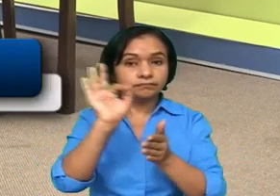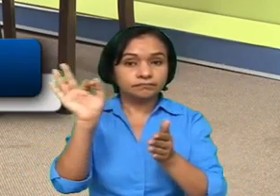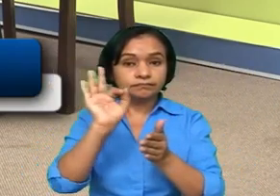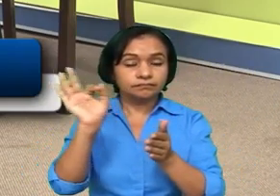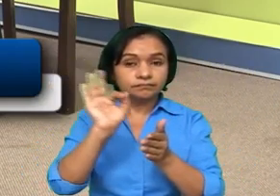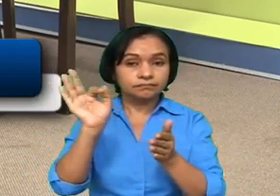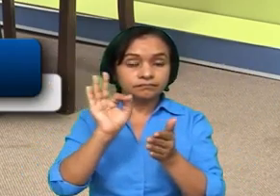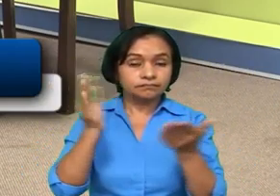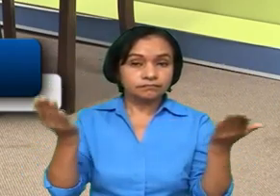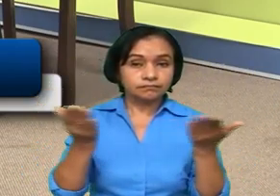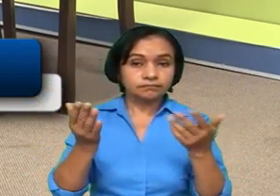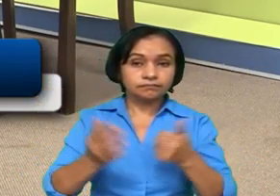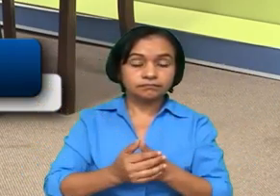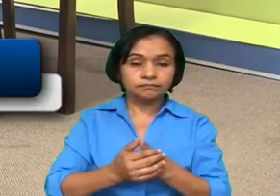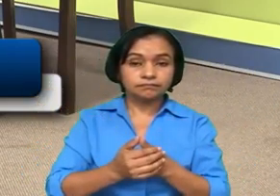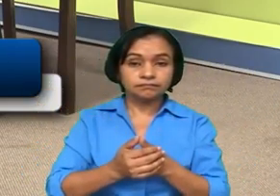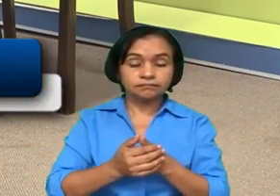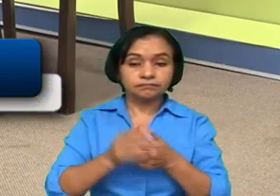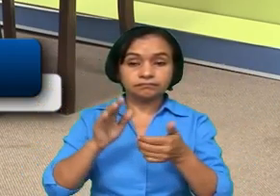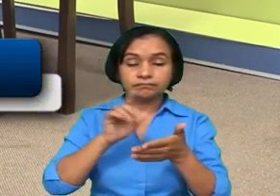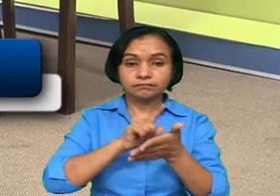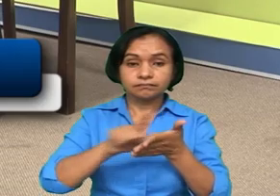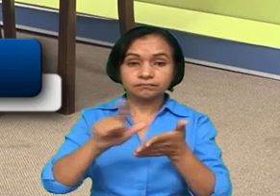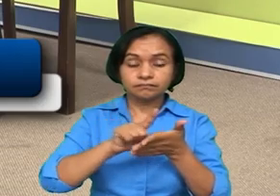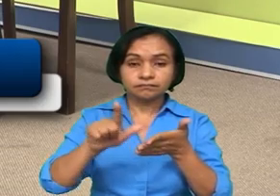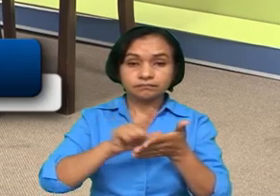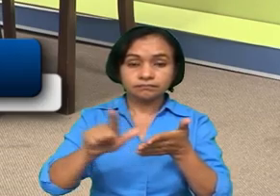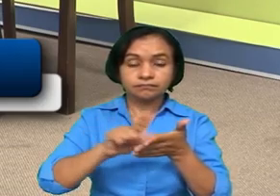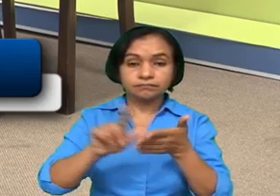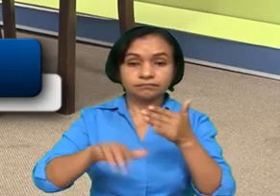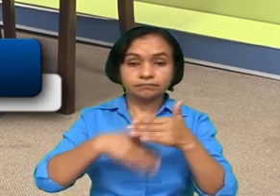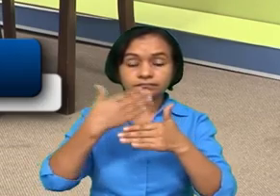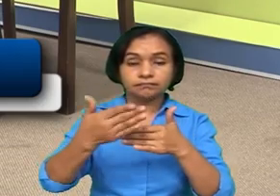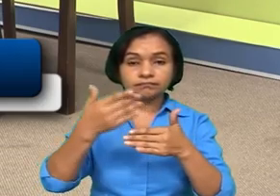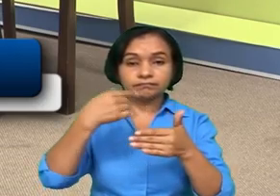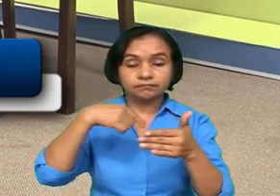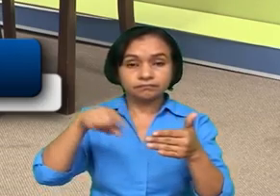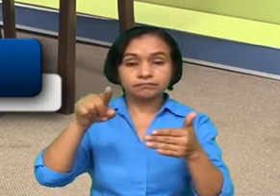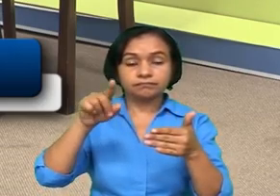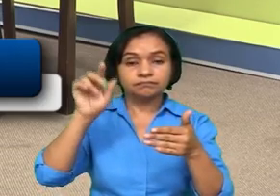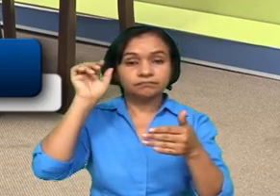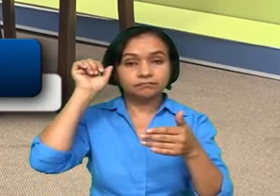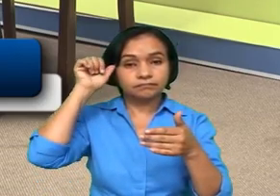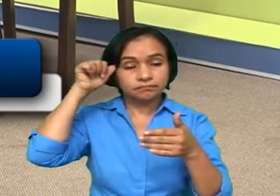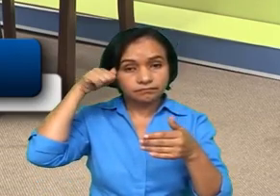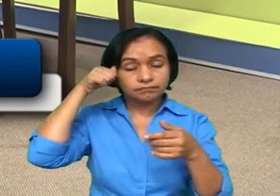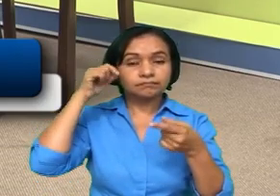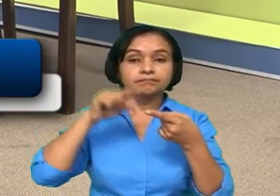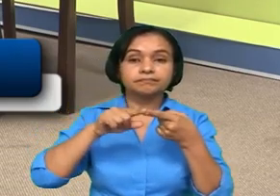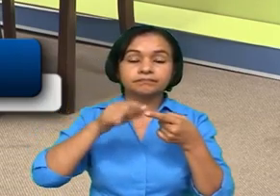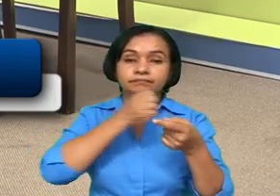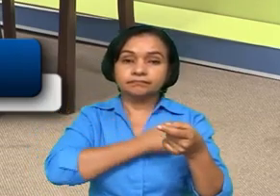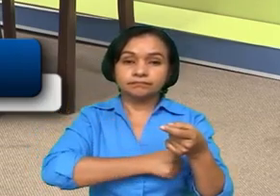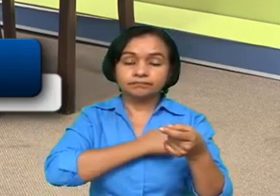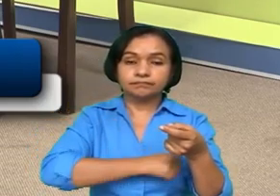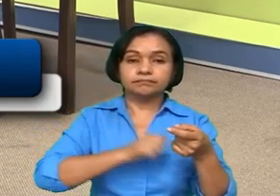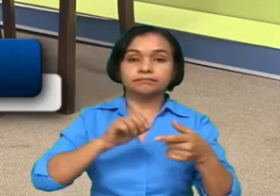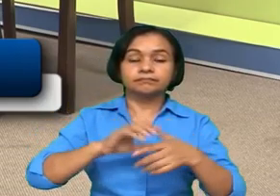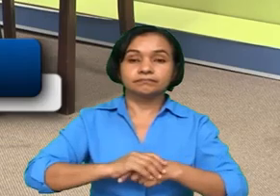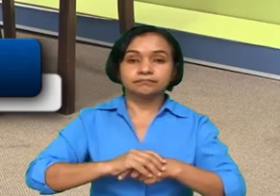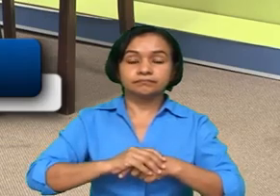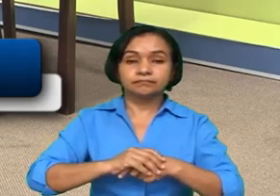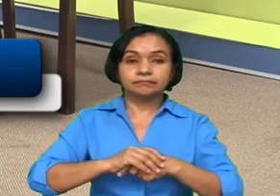cómo se limpia, o sea, sea después de que vas al baño, sea a orinar o sea a defecar, ¿ya? Entonces,